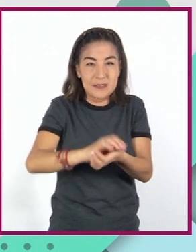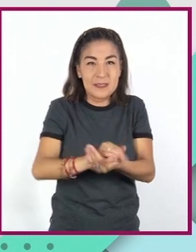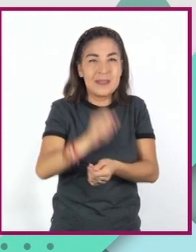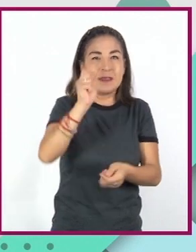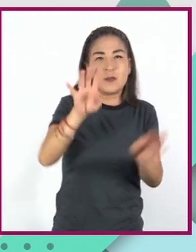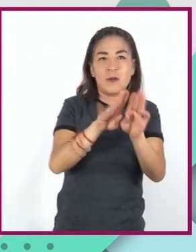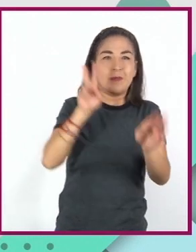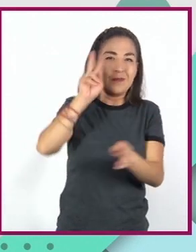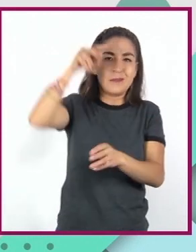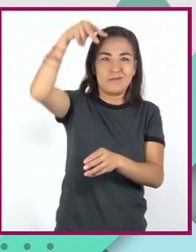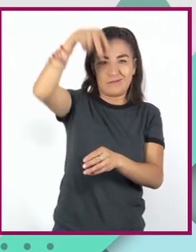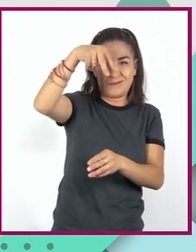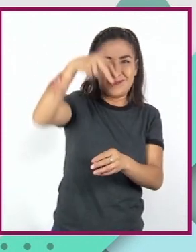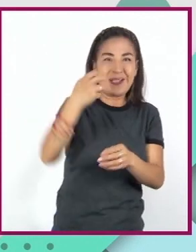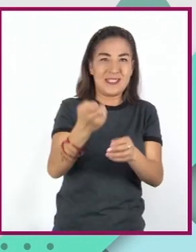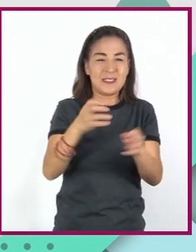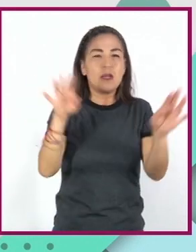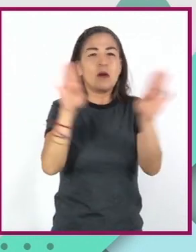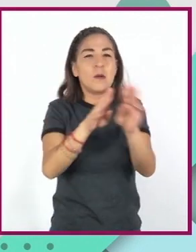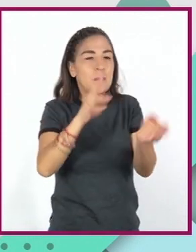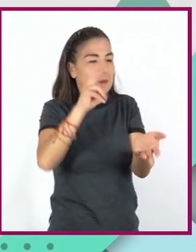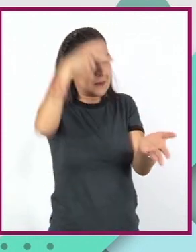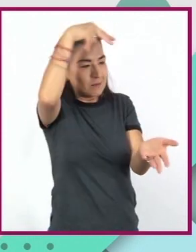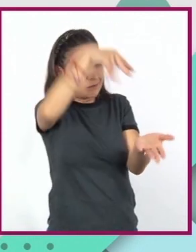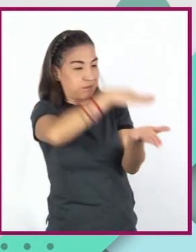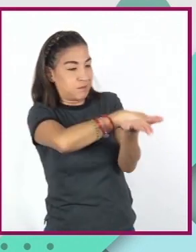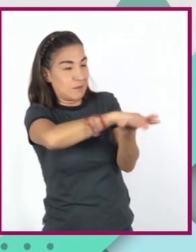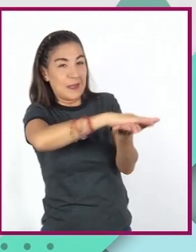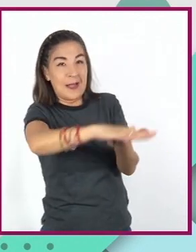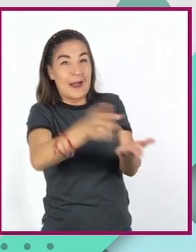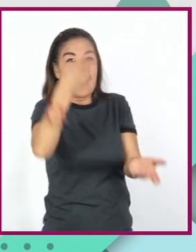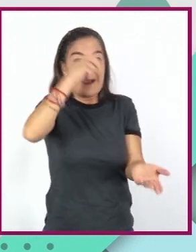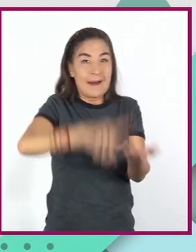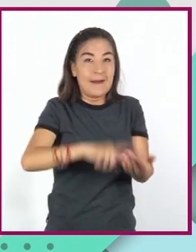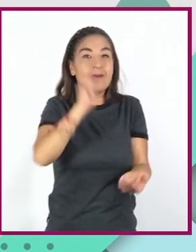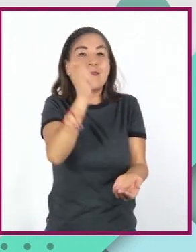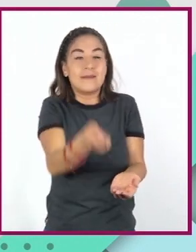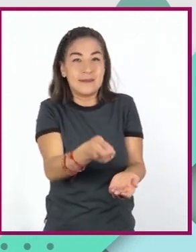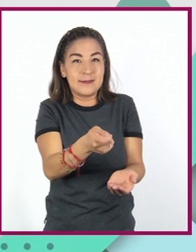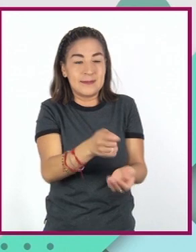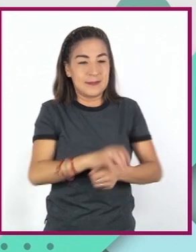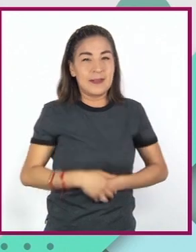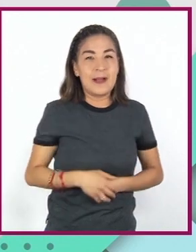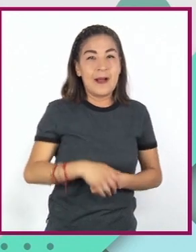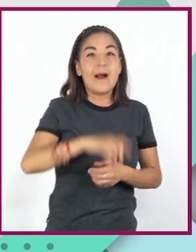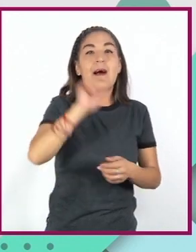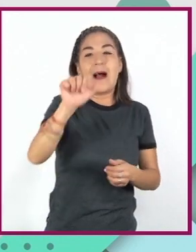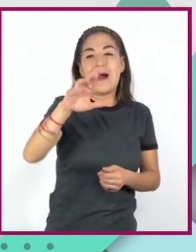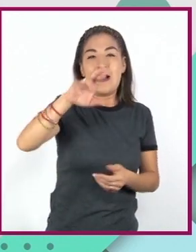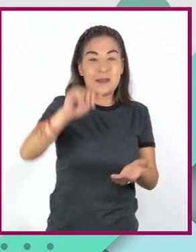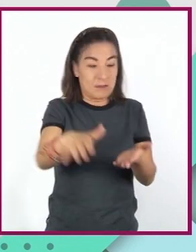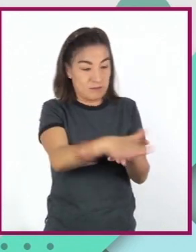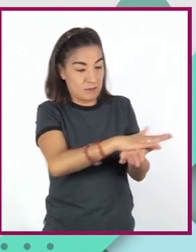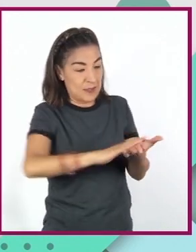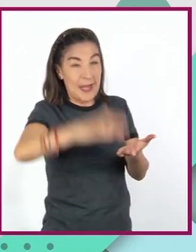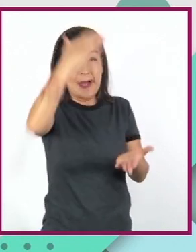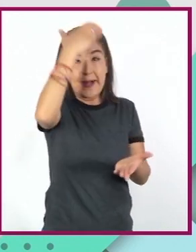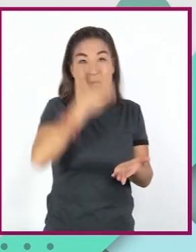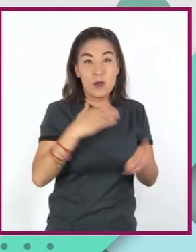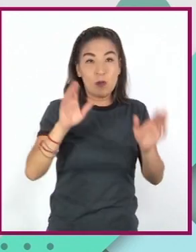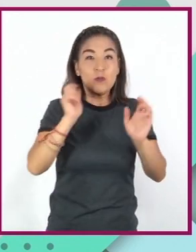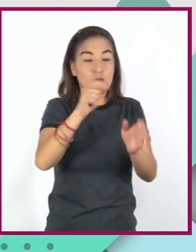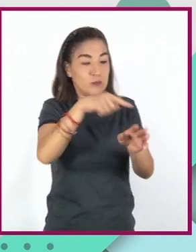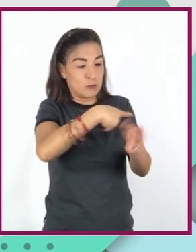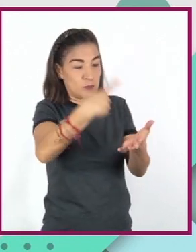arriba. Si les solicitaran calcular la medida del perímetro de la base, el área de sus caras y el volumen del cuerpo que se